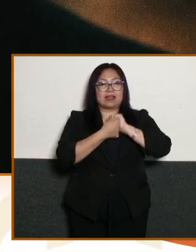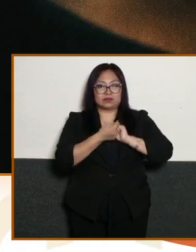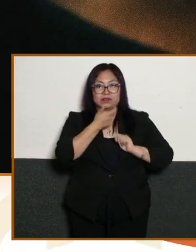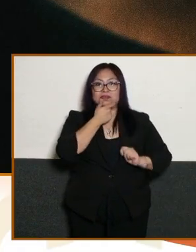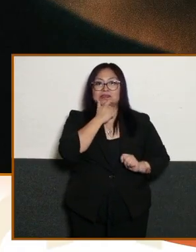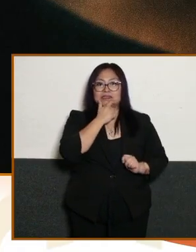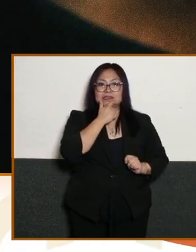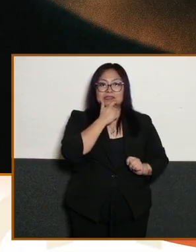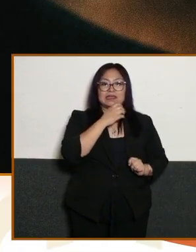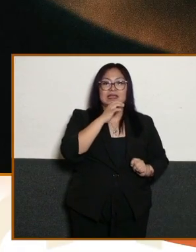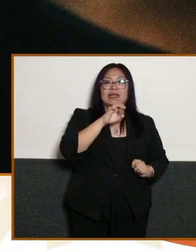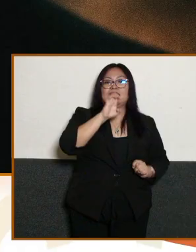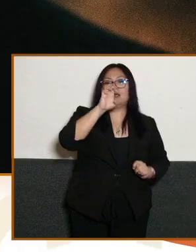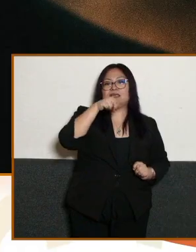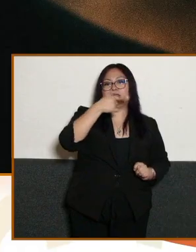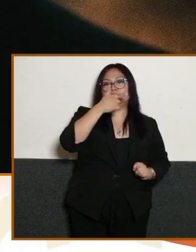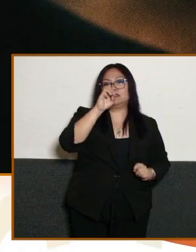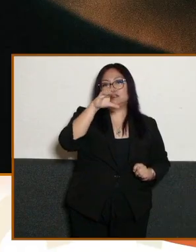de agency.